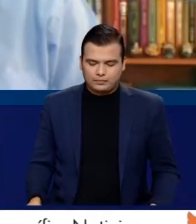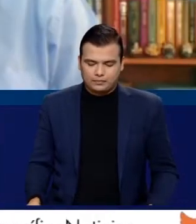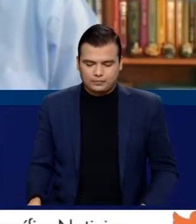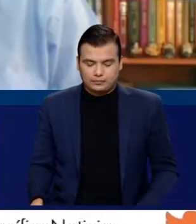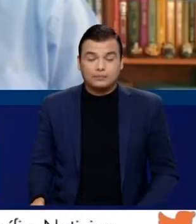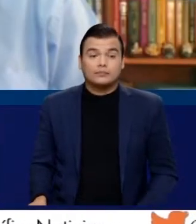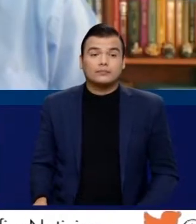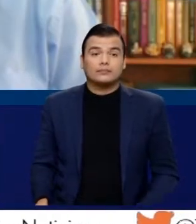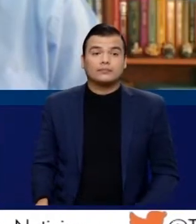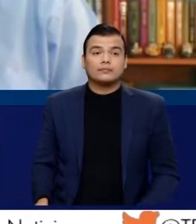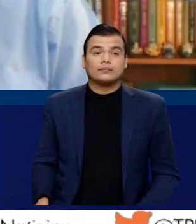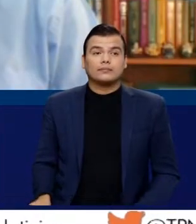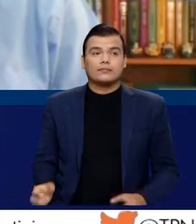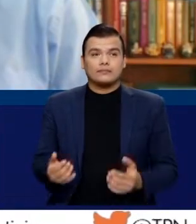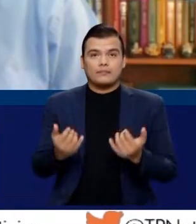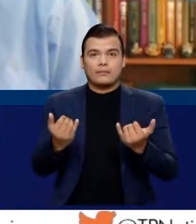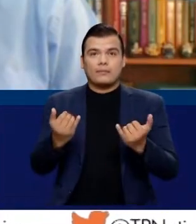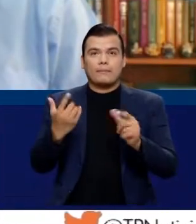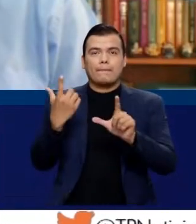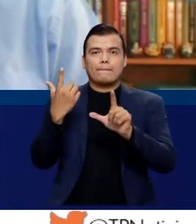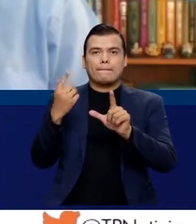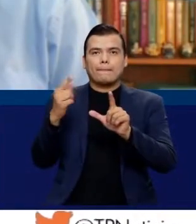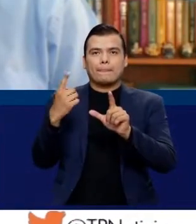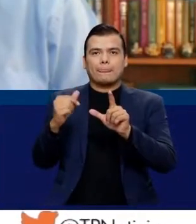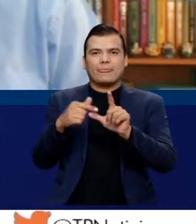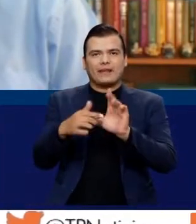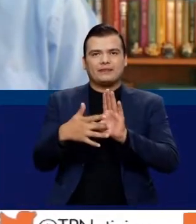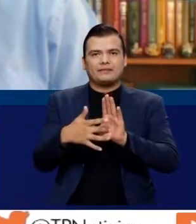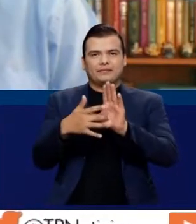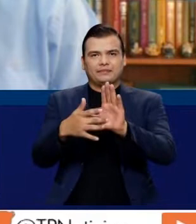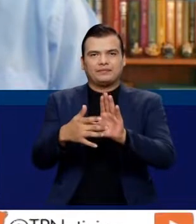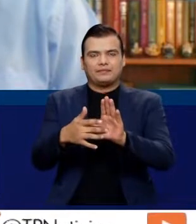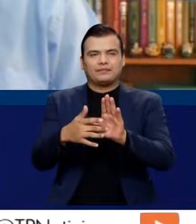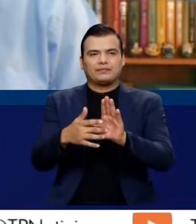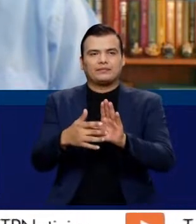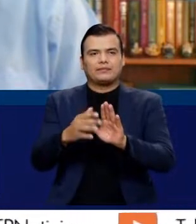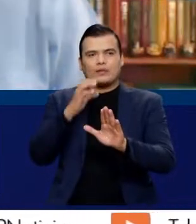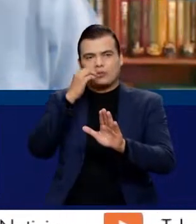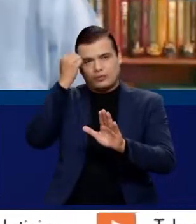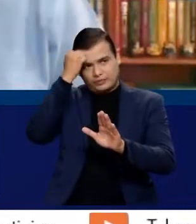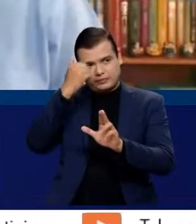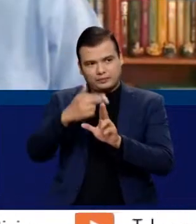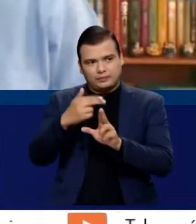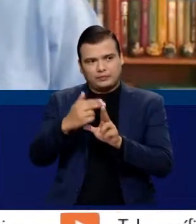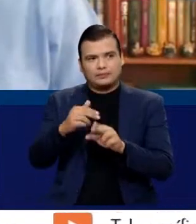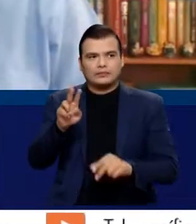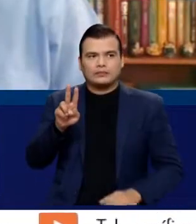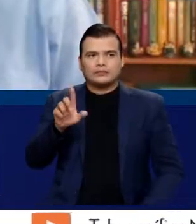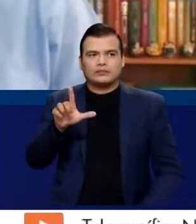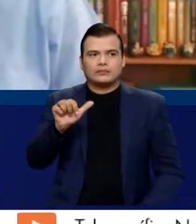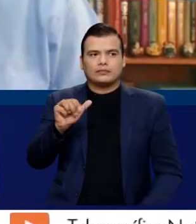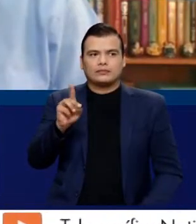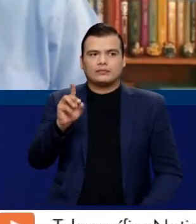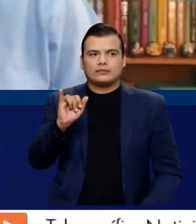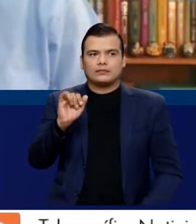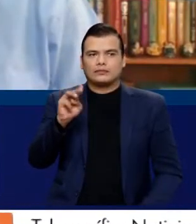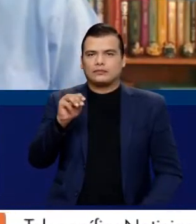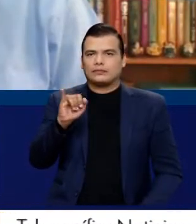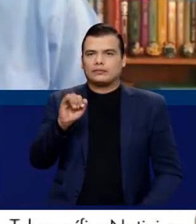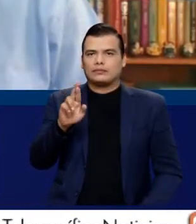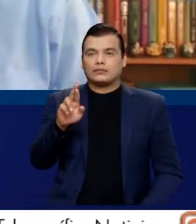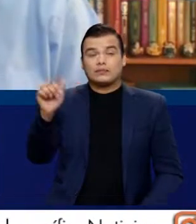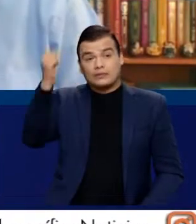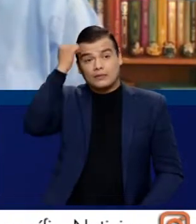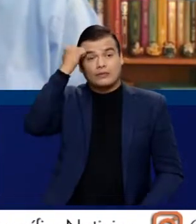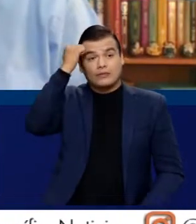gracias y estamos en nuestro centro digital a esta hora conectados con el profesor vladimir wins y él es docente de la universidad icesi en